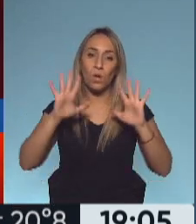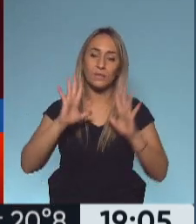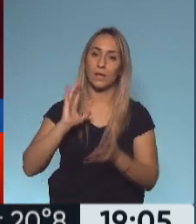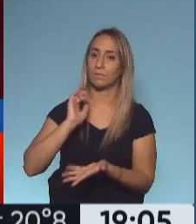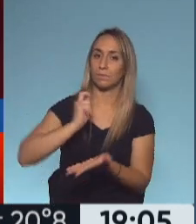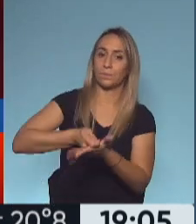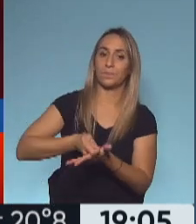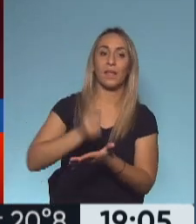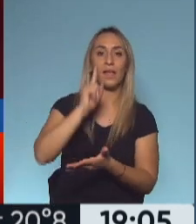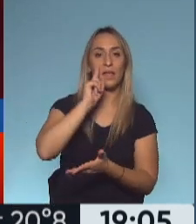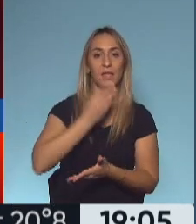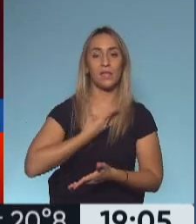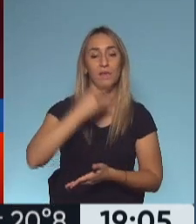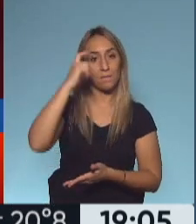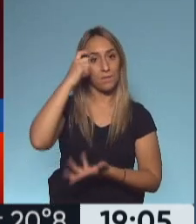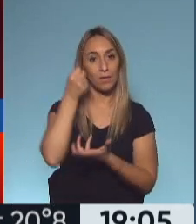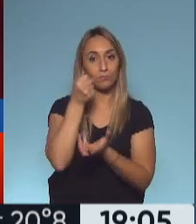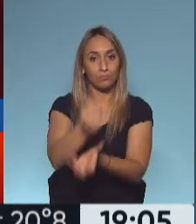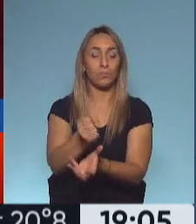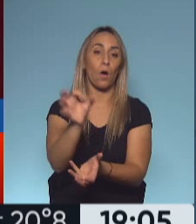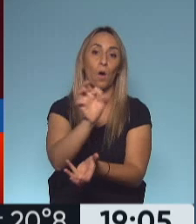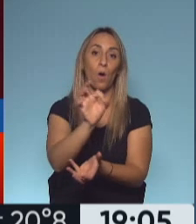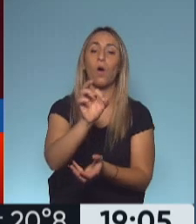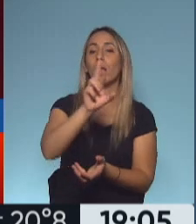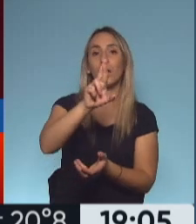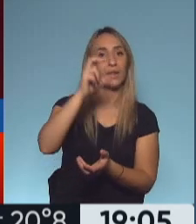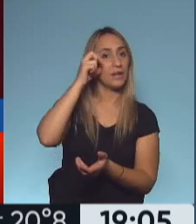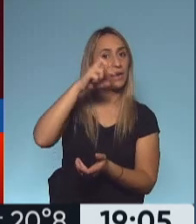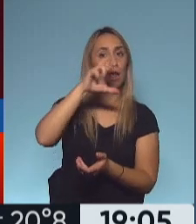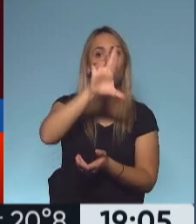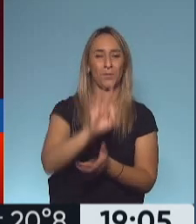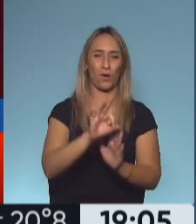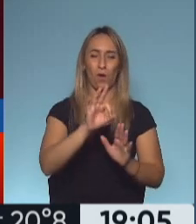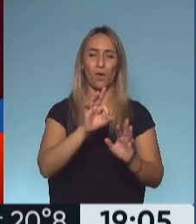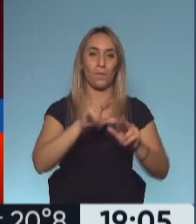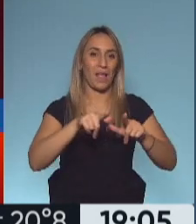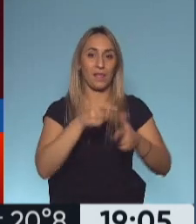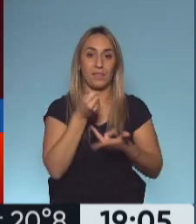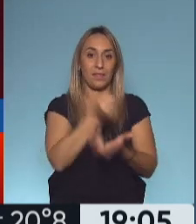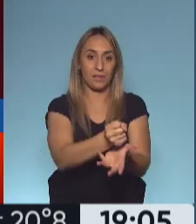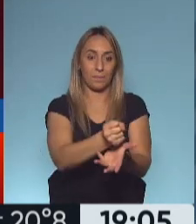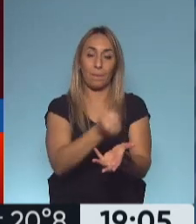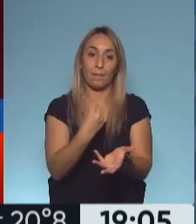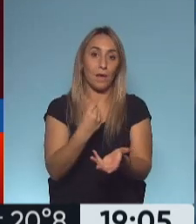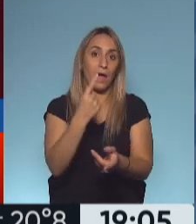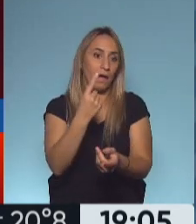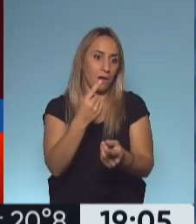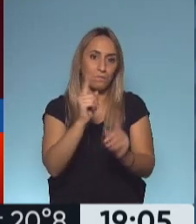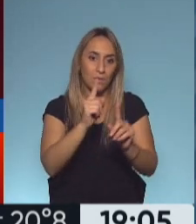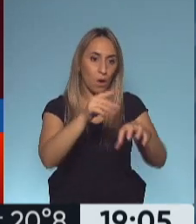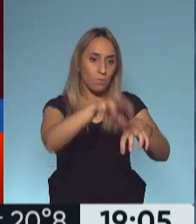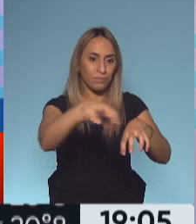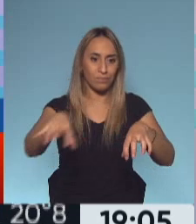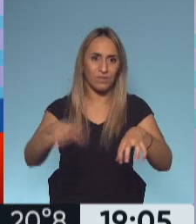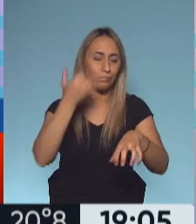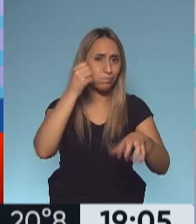un repro especialmente definido para estas actividades, para no afectarlas más de los que ya han estado en el marco de la